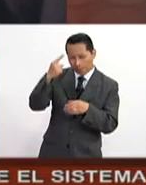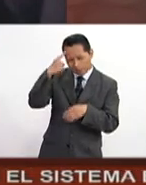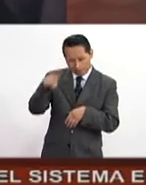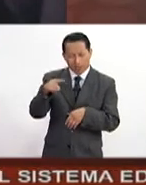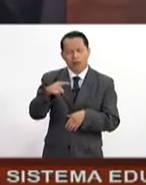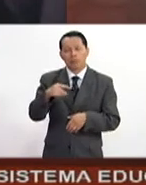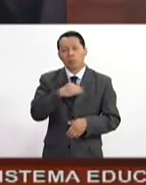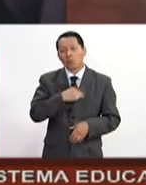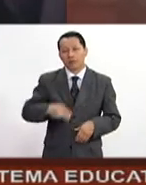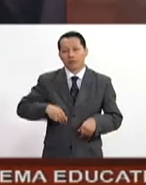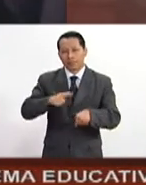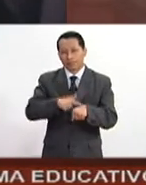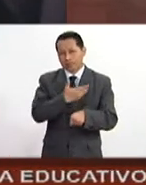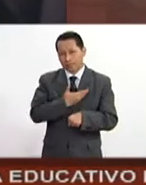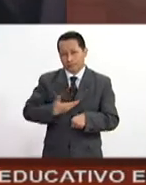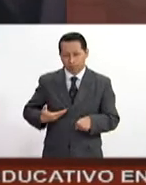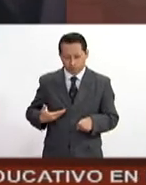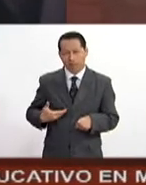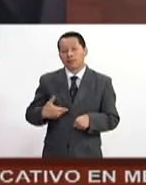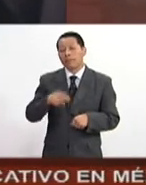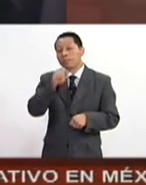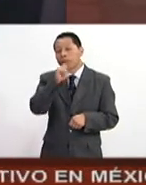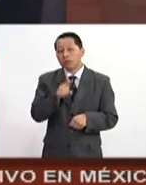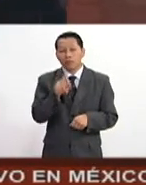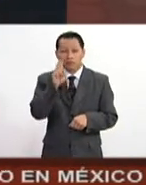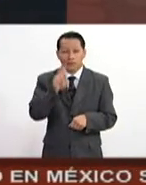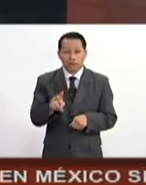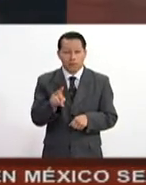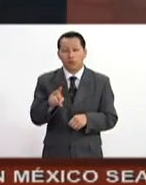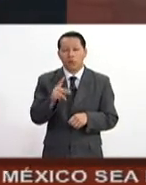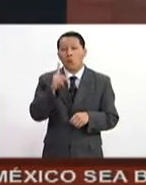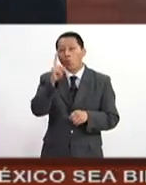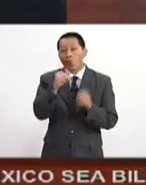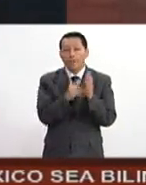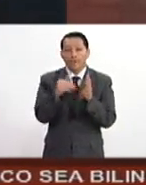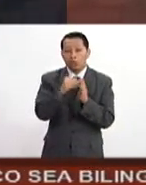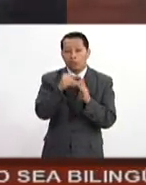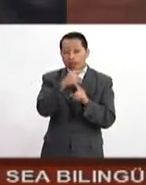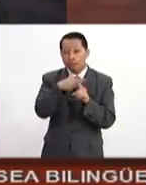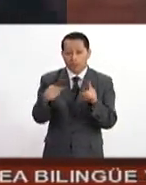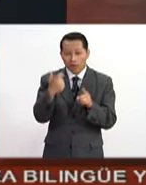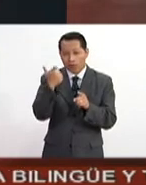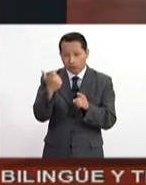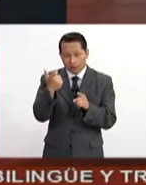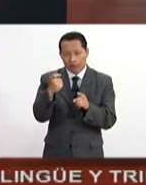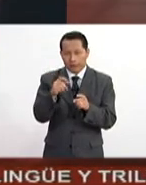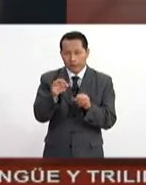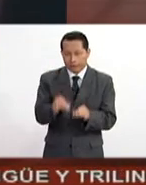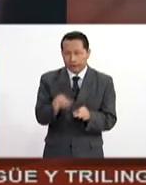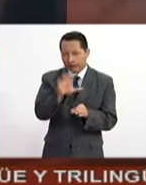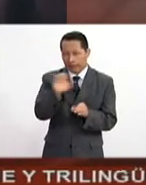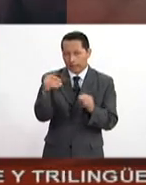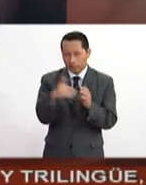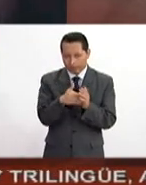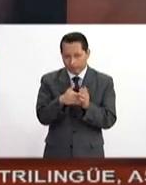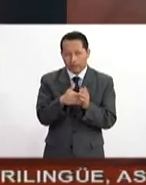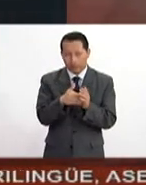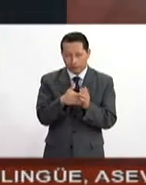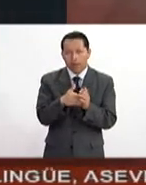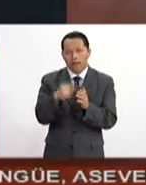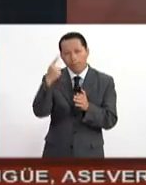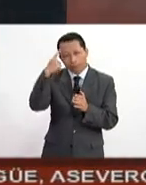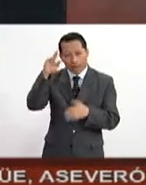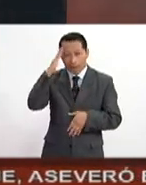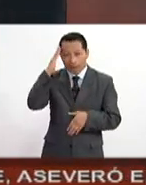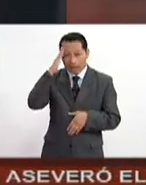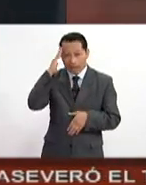Chuapas, Veracruz, recibir pues 1,5 millones de pesos para presuntamente, o medio millón de pesos para entregarlo al líder de